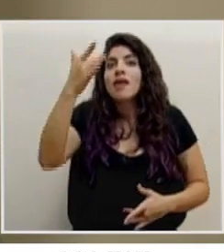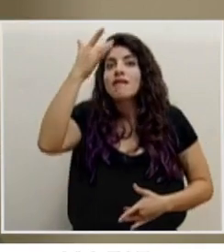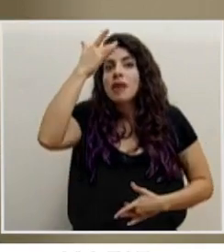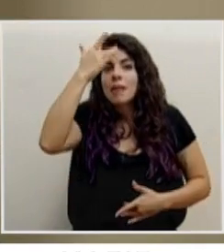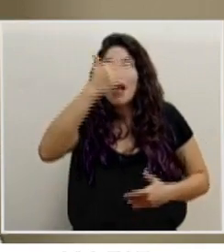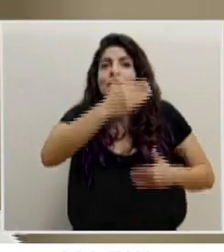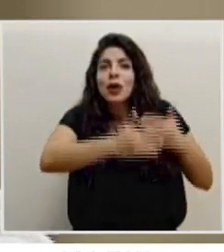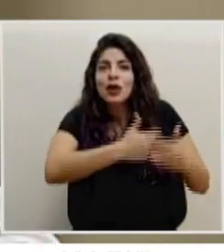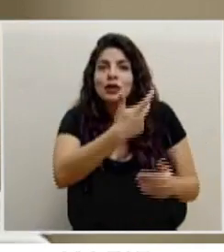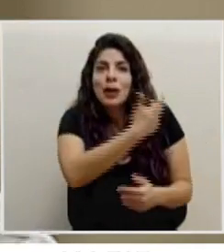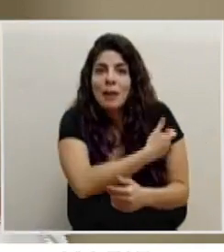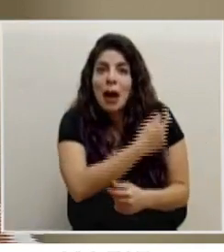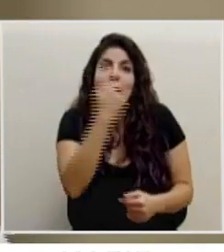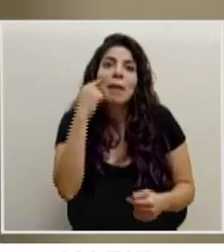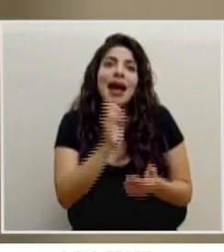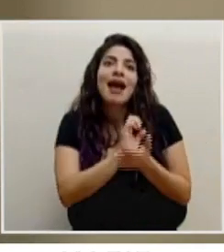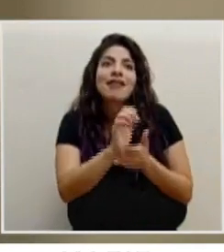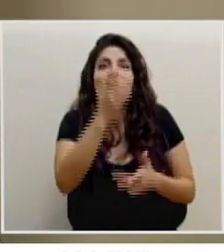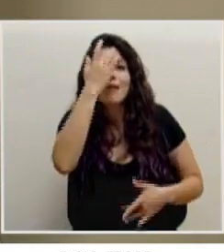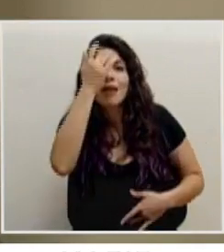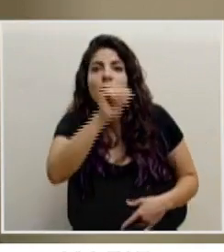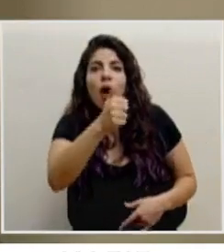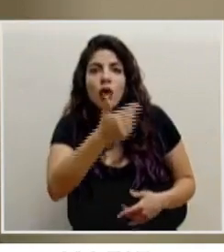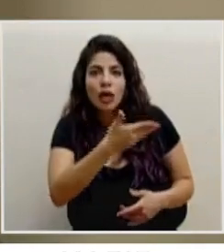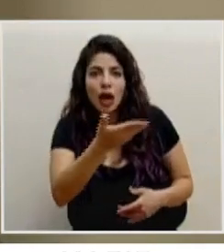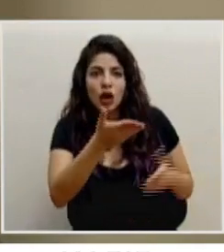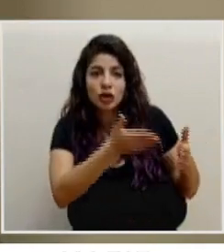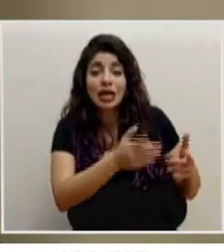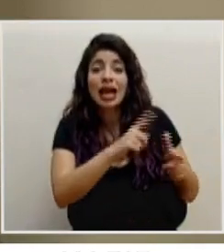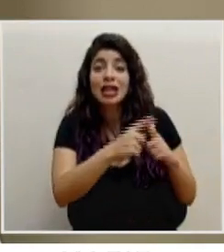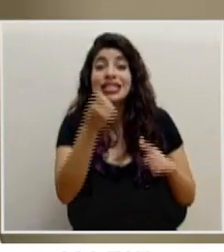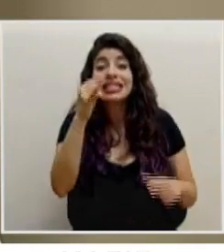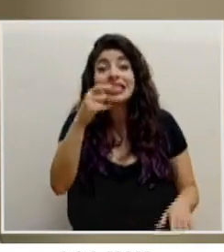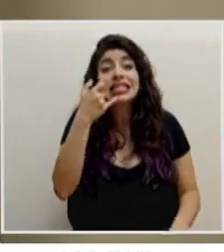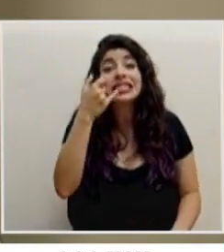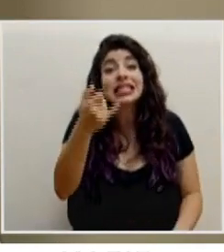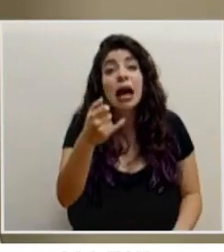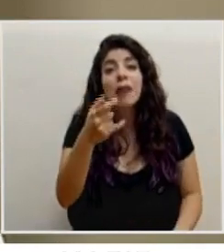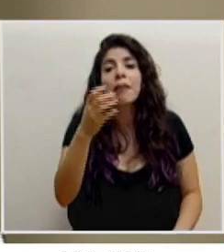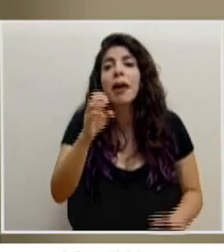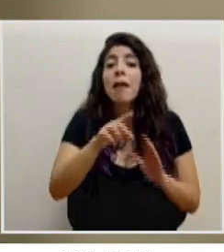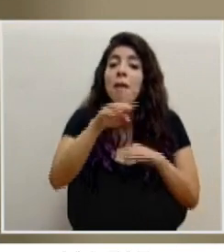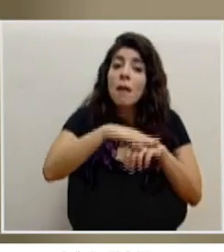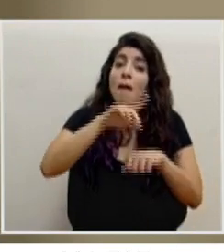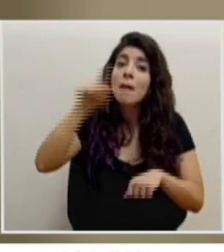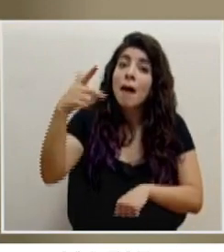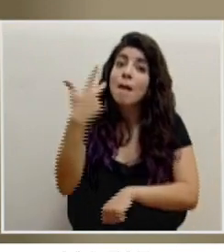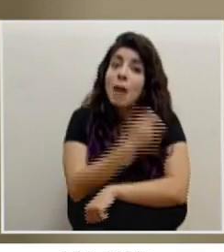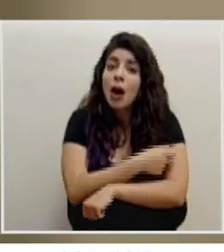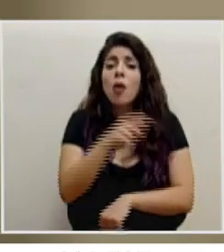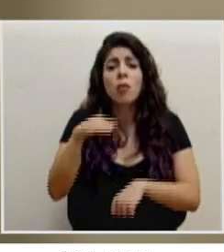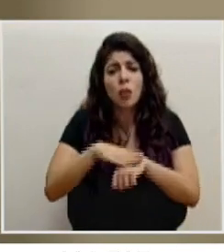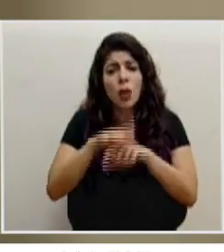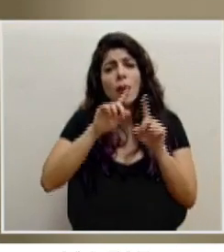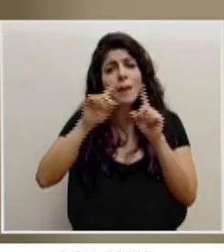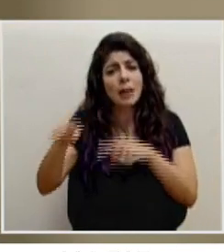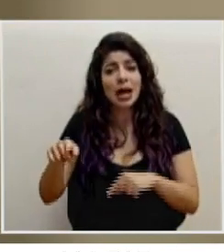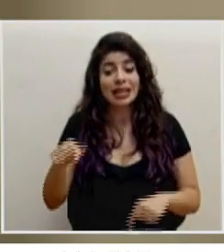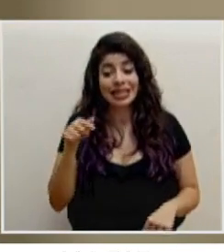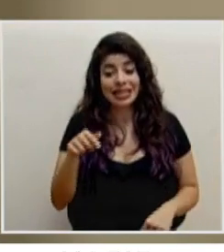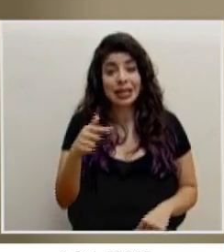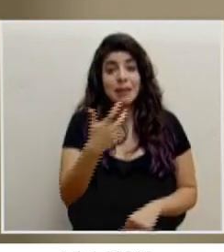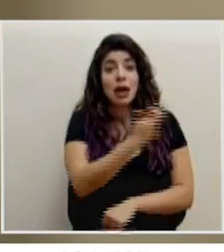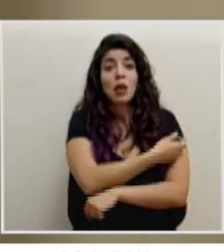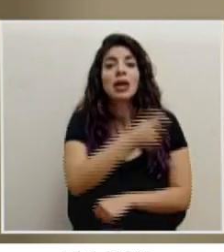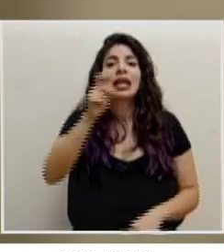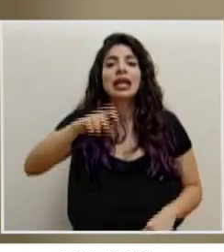enfermedades para que las personas no se enfermen de otras cosas. Entonces, por favor, si lo llaman para vacunarse, asistan. Para realizar esta vacunación se